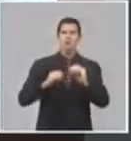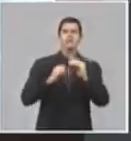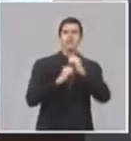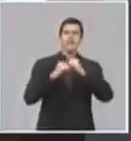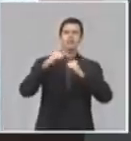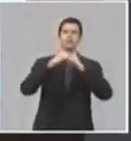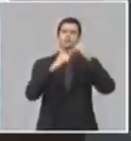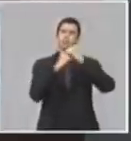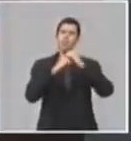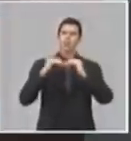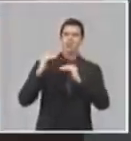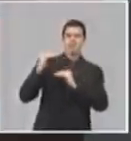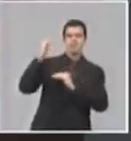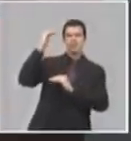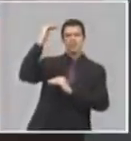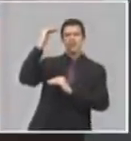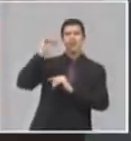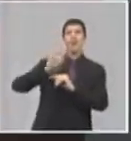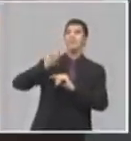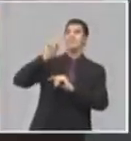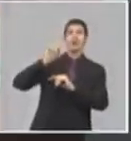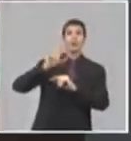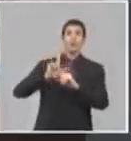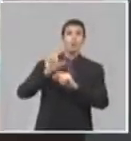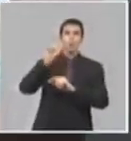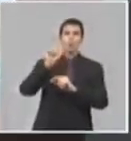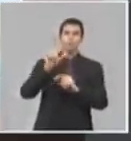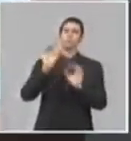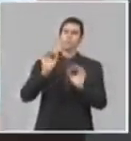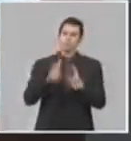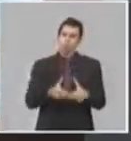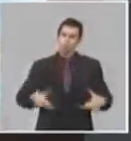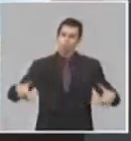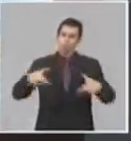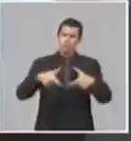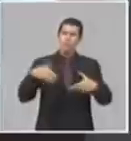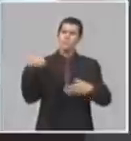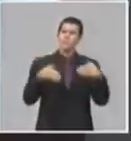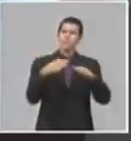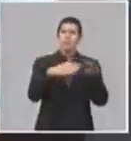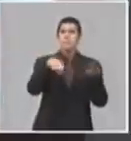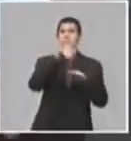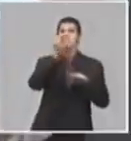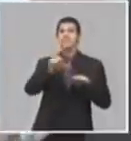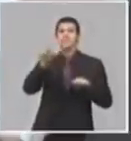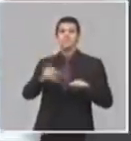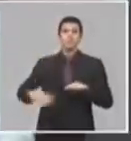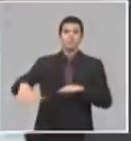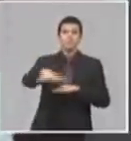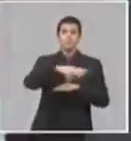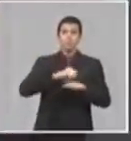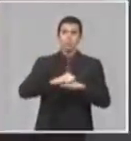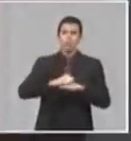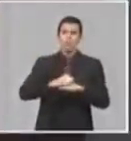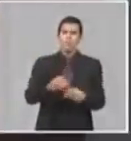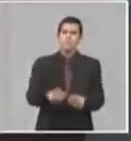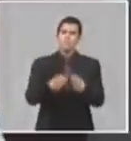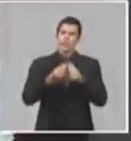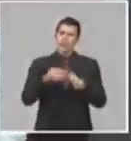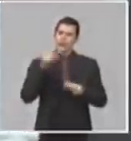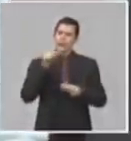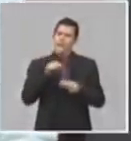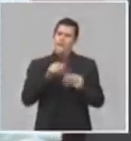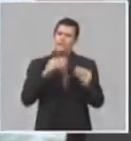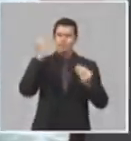de enfrentamiento, una estrategia económica y social de fortalecimiento de la economía para enfrentar